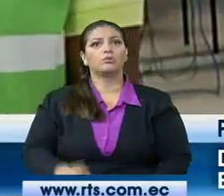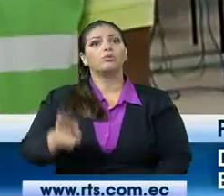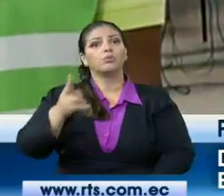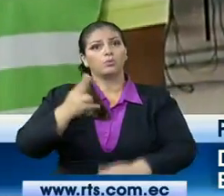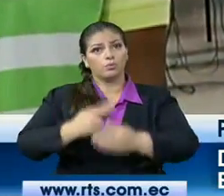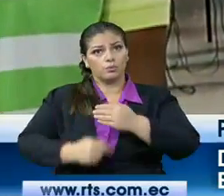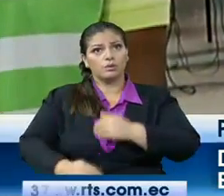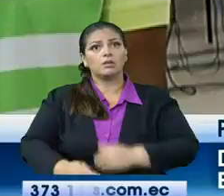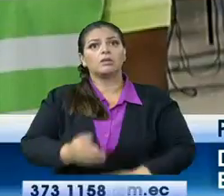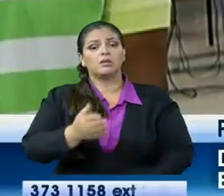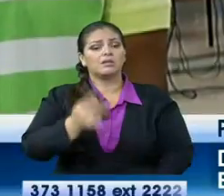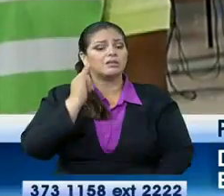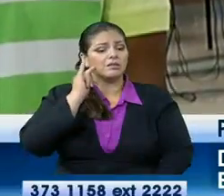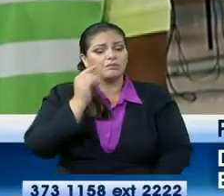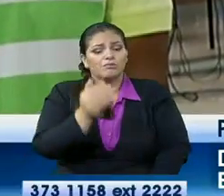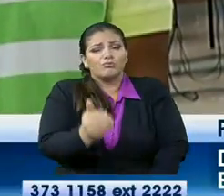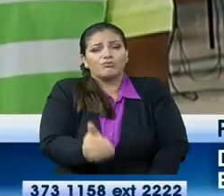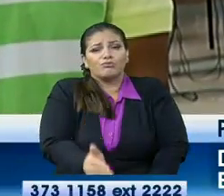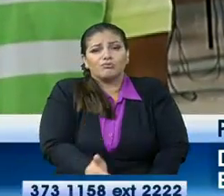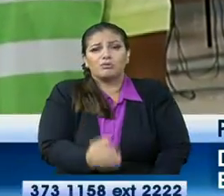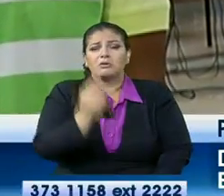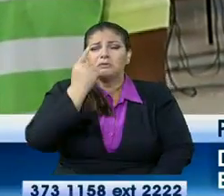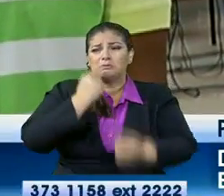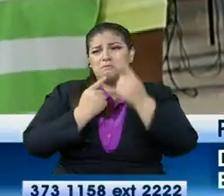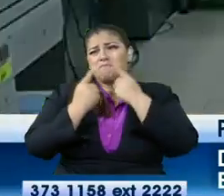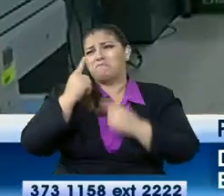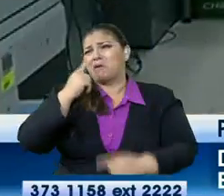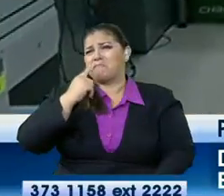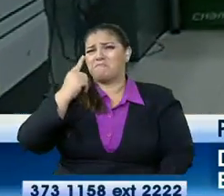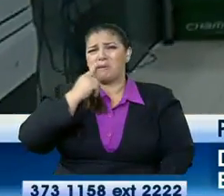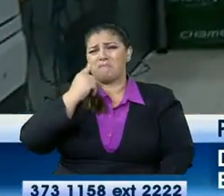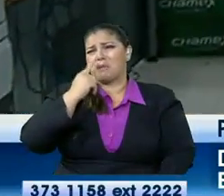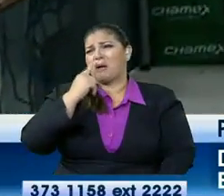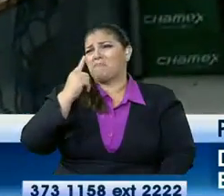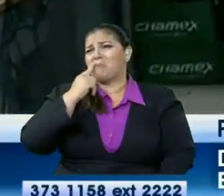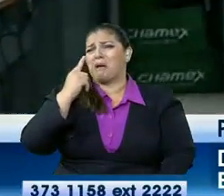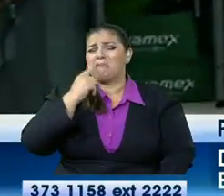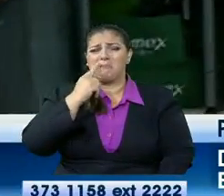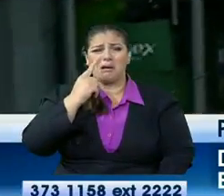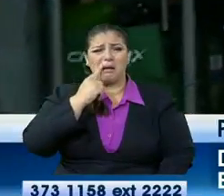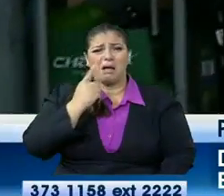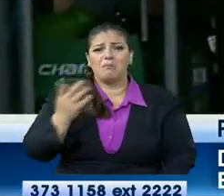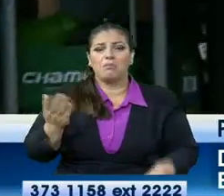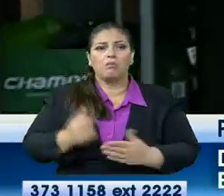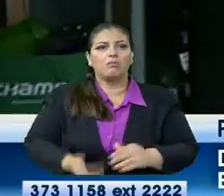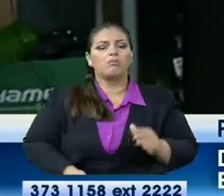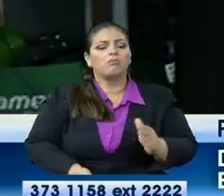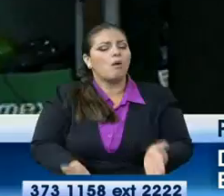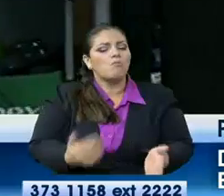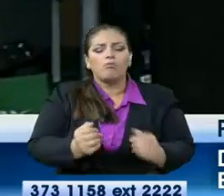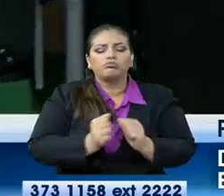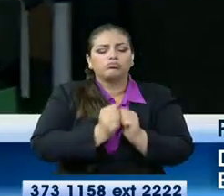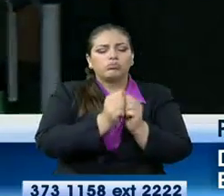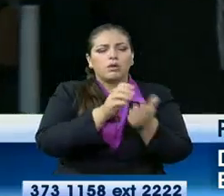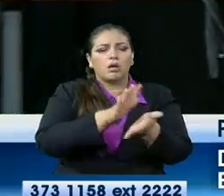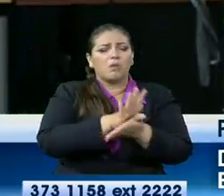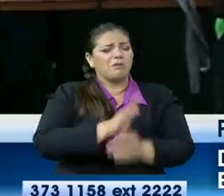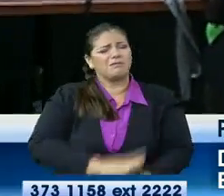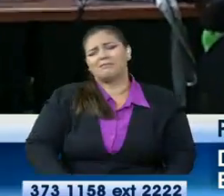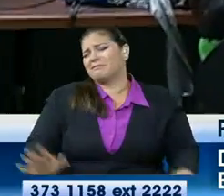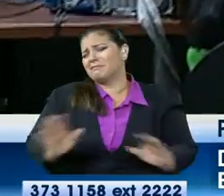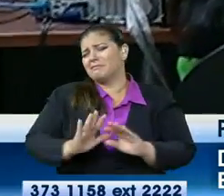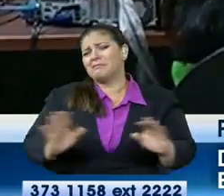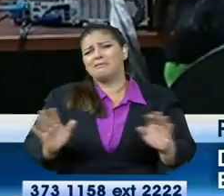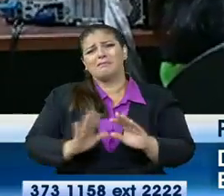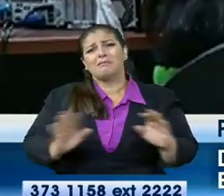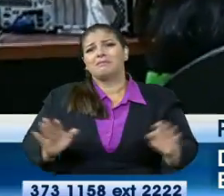sobrinita de él. Él también, ella llora, no quiere comer, no quiere ir a la escuela porque lo extraña, que él